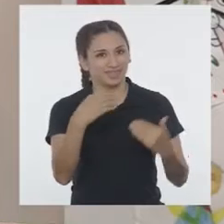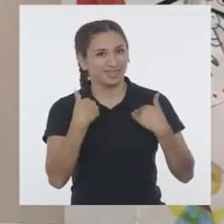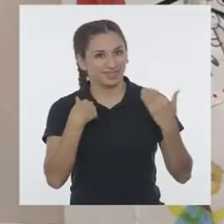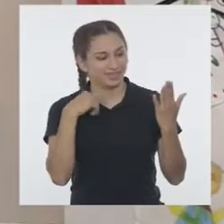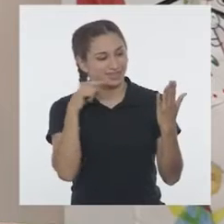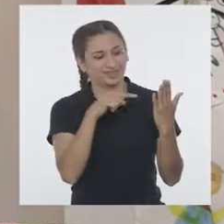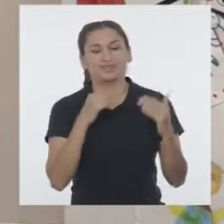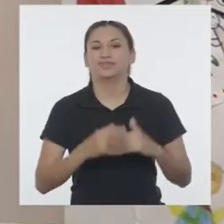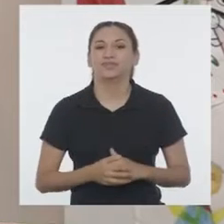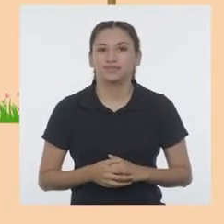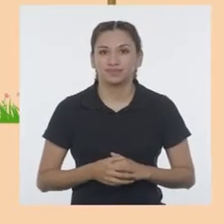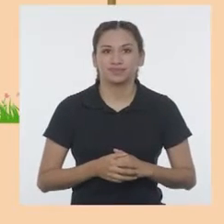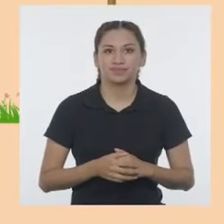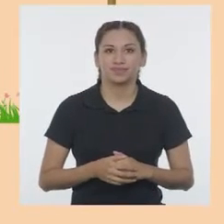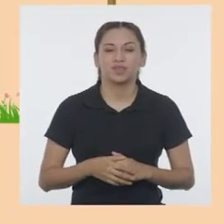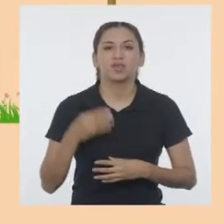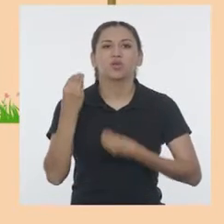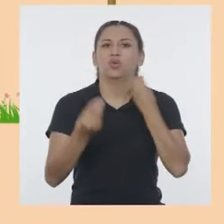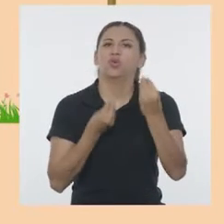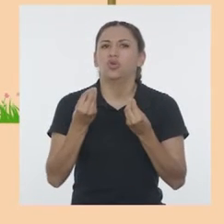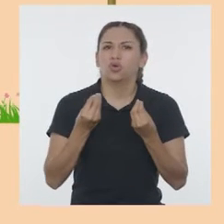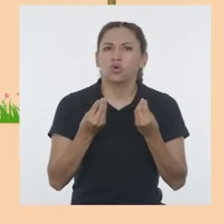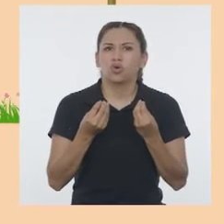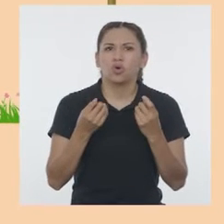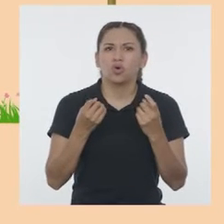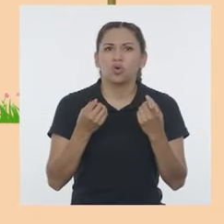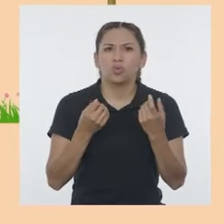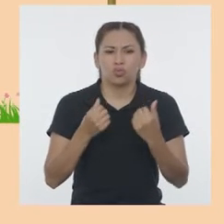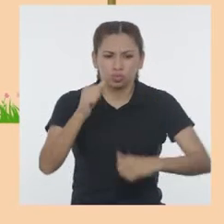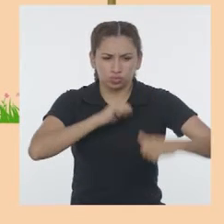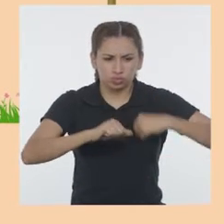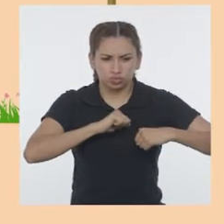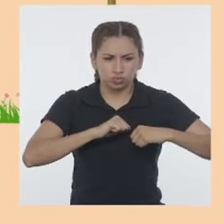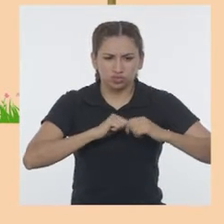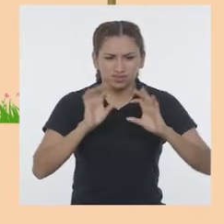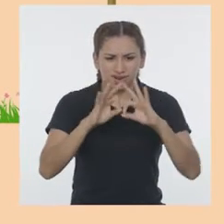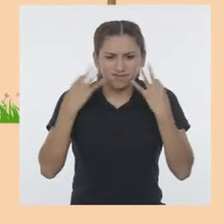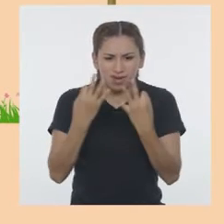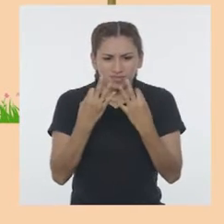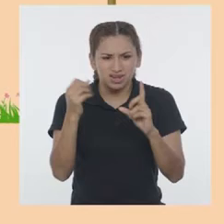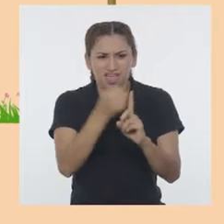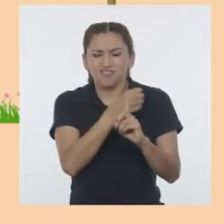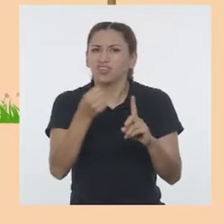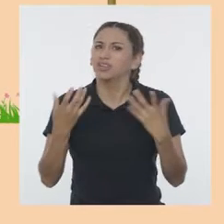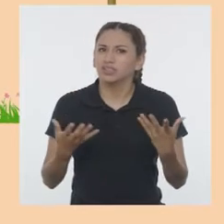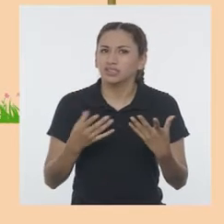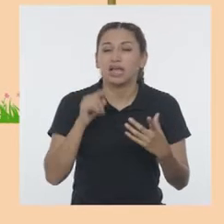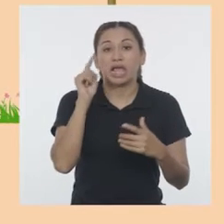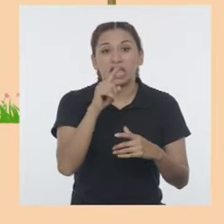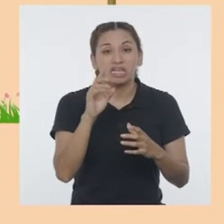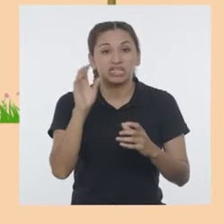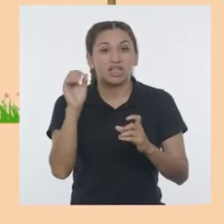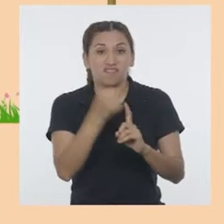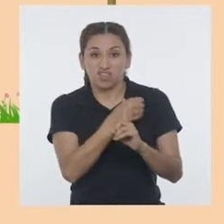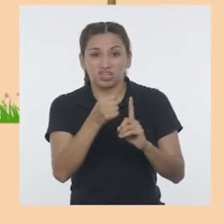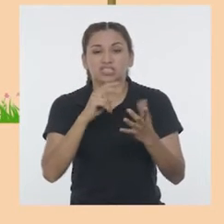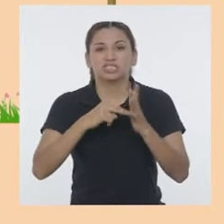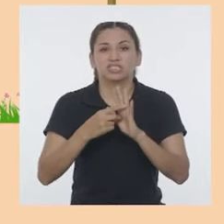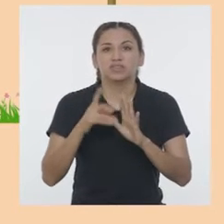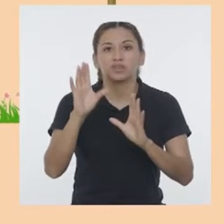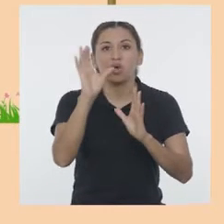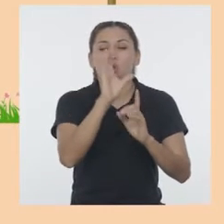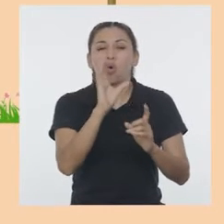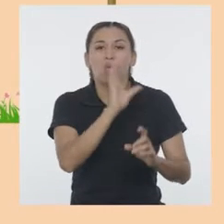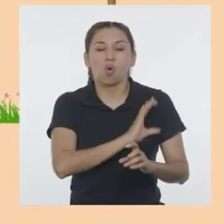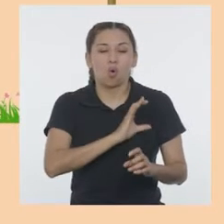Aquí está. ¿Cómo afecta la violencia en el hogar? Los actos de violencia son aquellas conductas que atentan